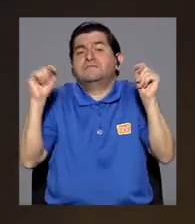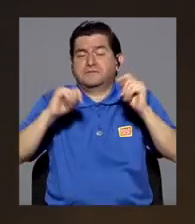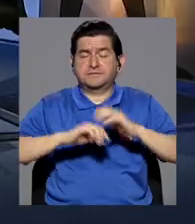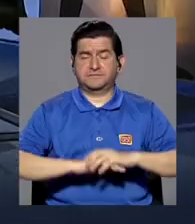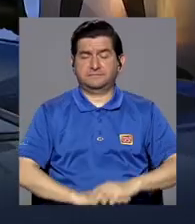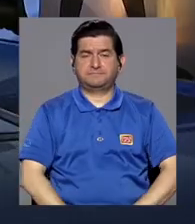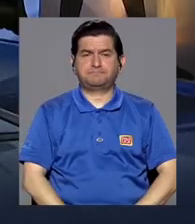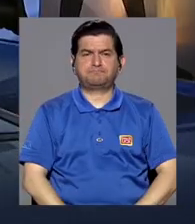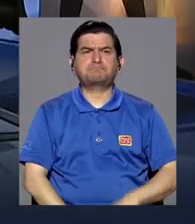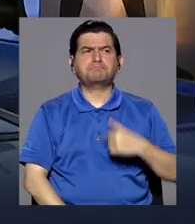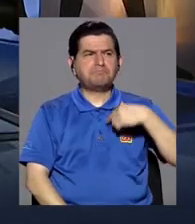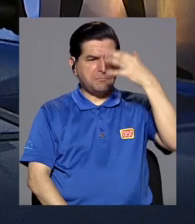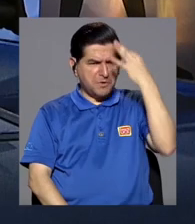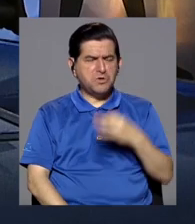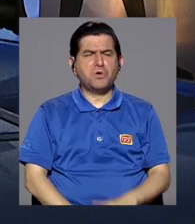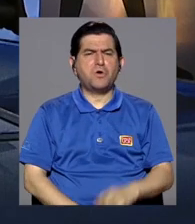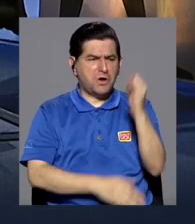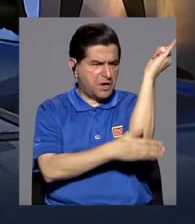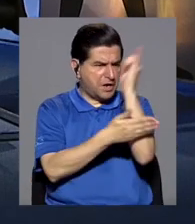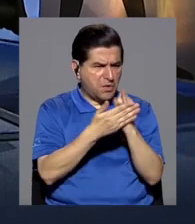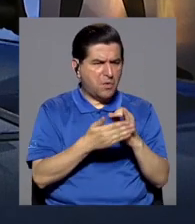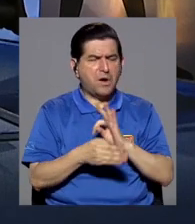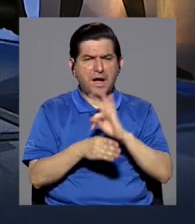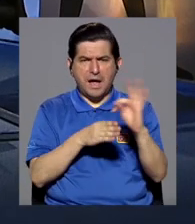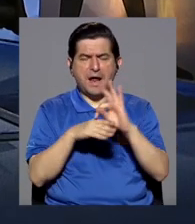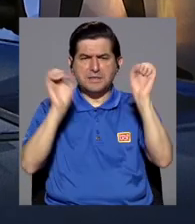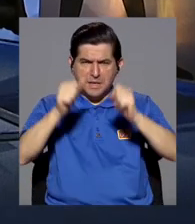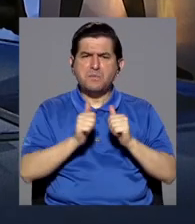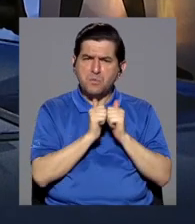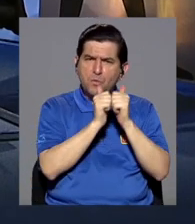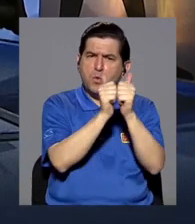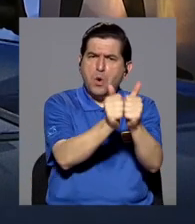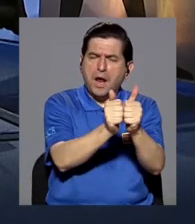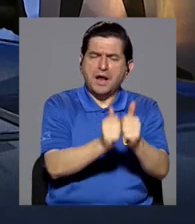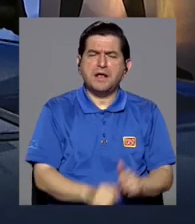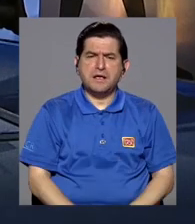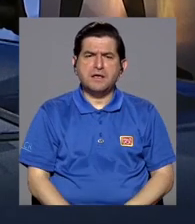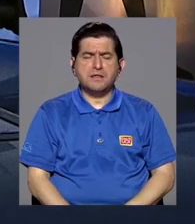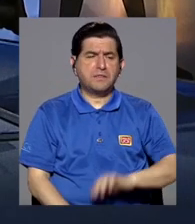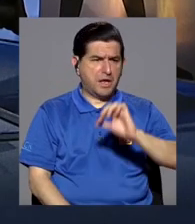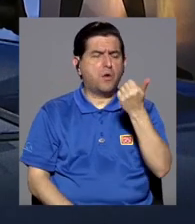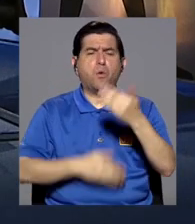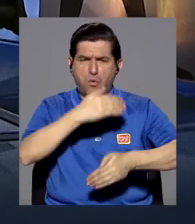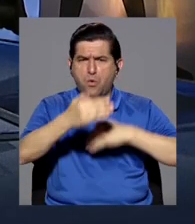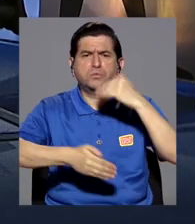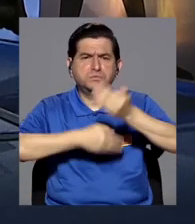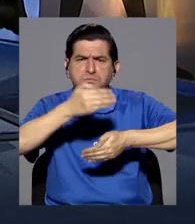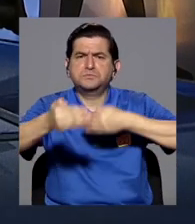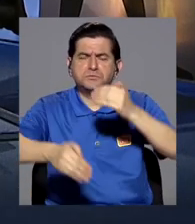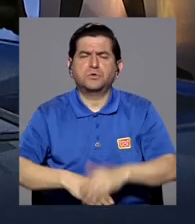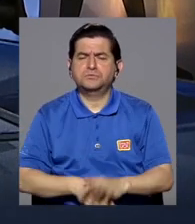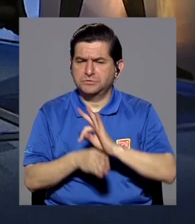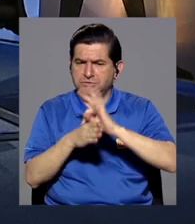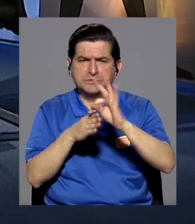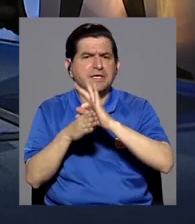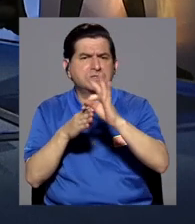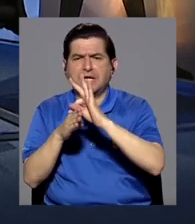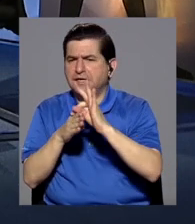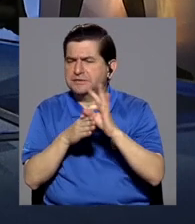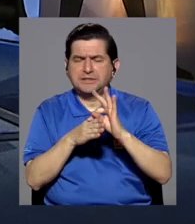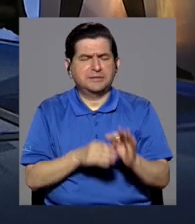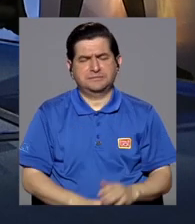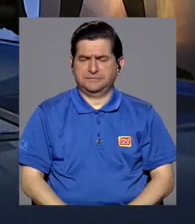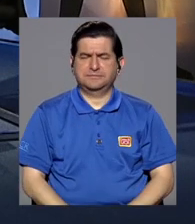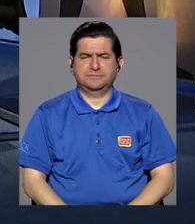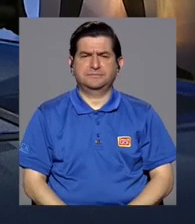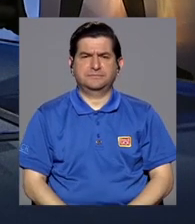distinta bueno yo creo que la arteterapia puede acompañarse y de hecho lo que está acompañando otros procesos digamos de tratamientos otros